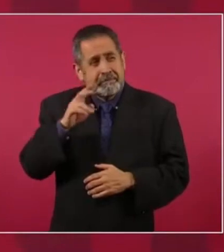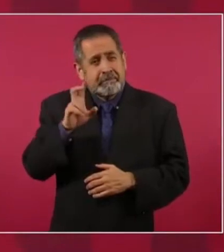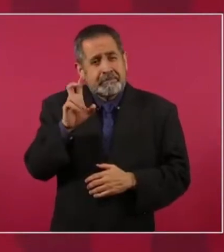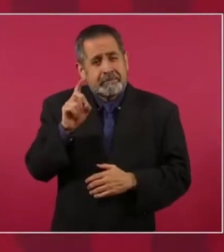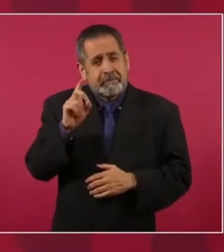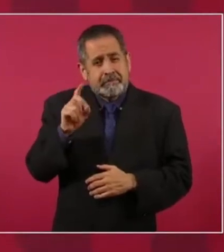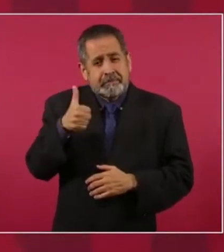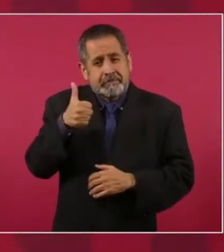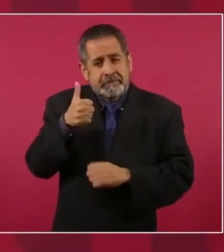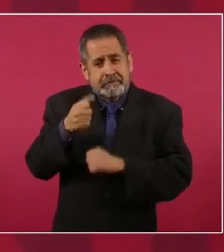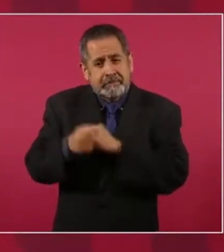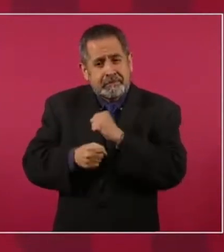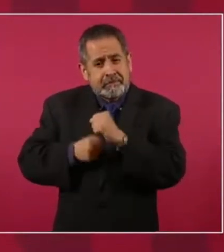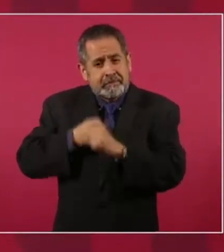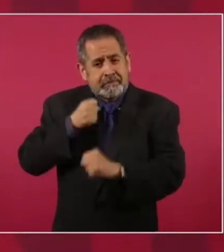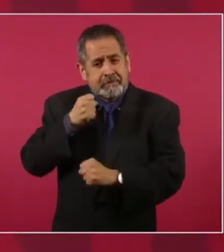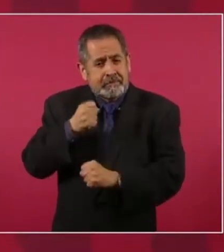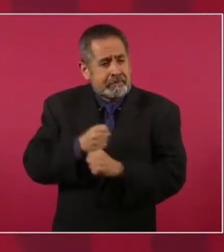36 años